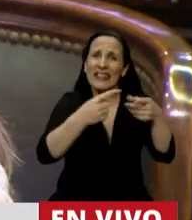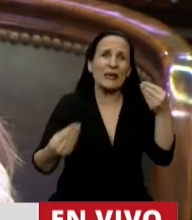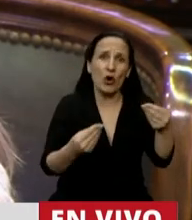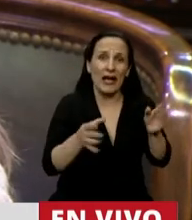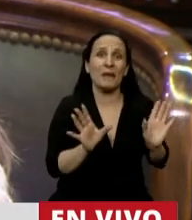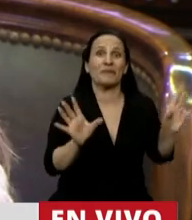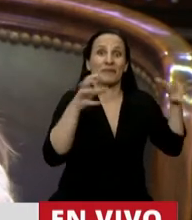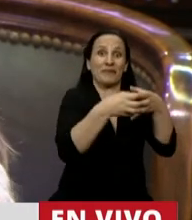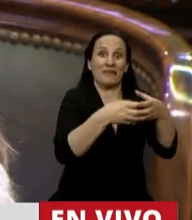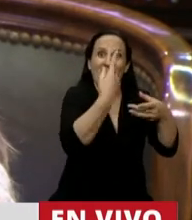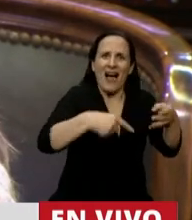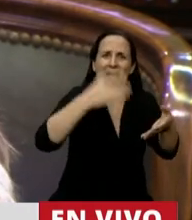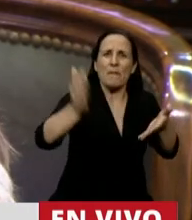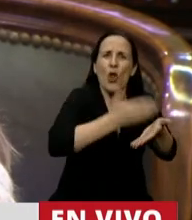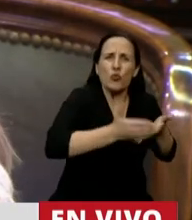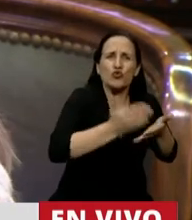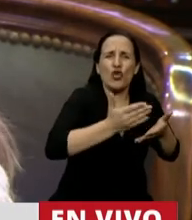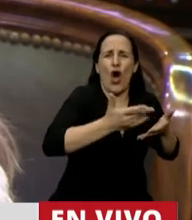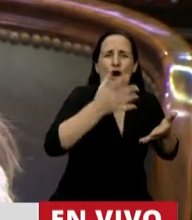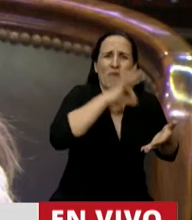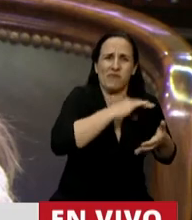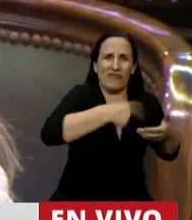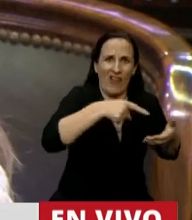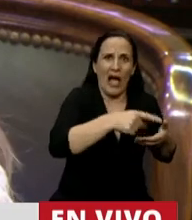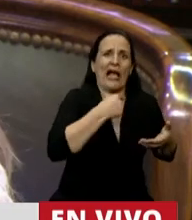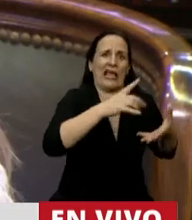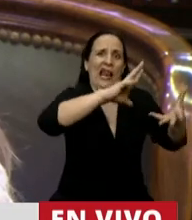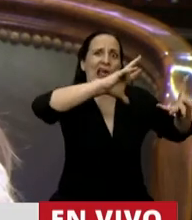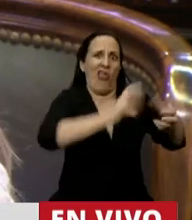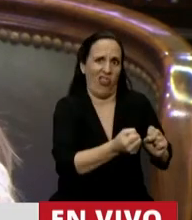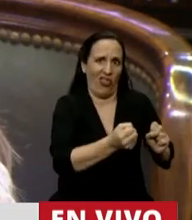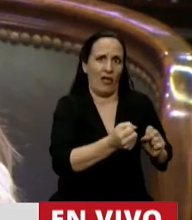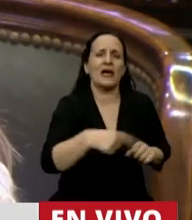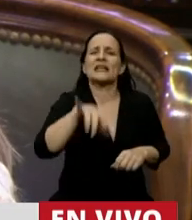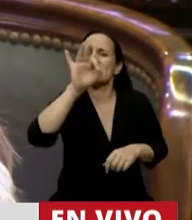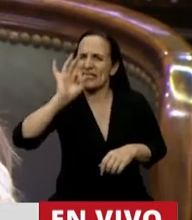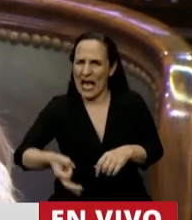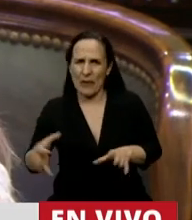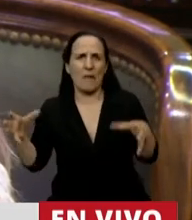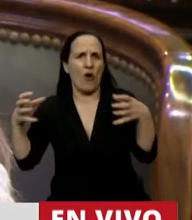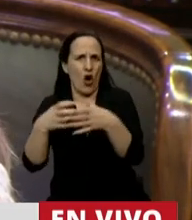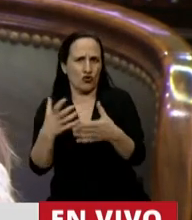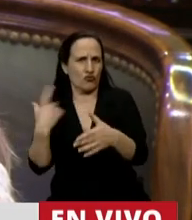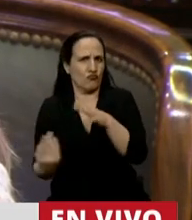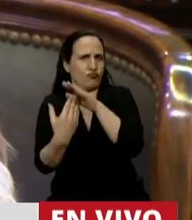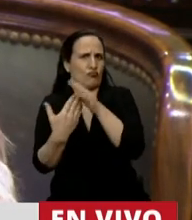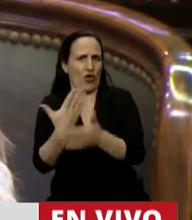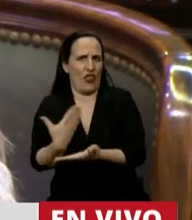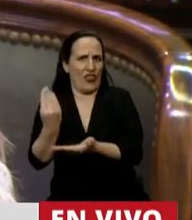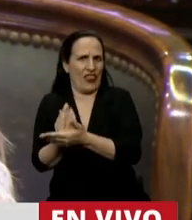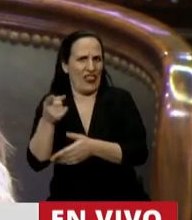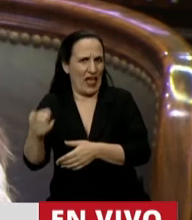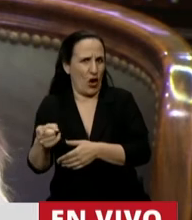los sectores productivos de este país. Sabemos que hay muchos dirigentes y funcionarios del oficialismo que no responden a